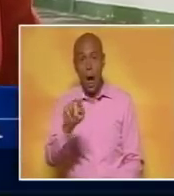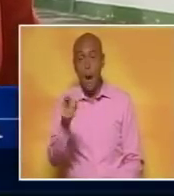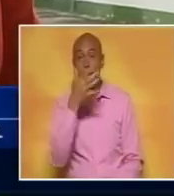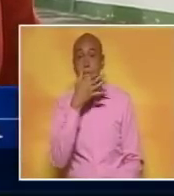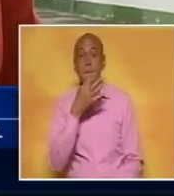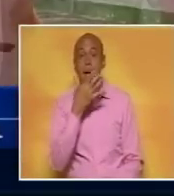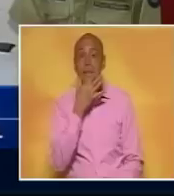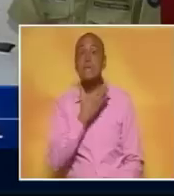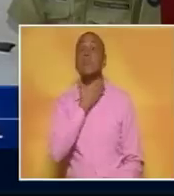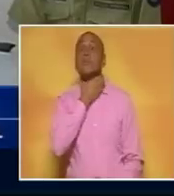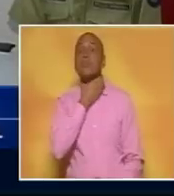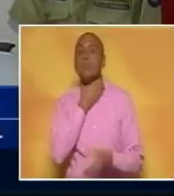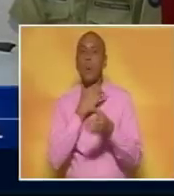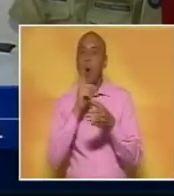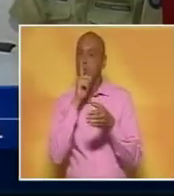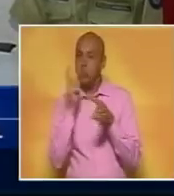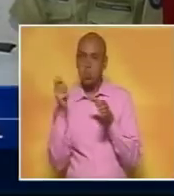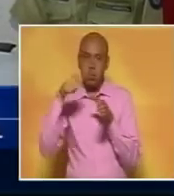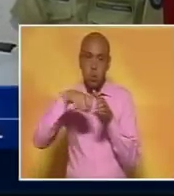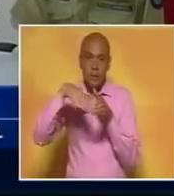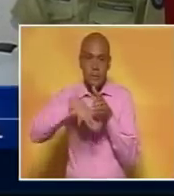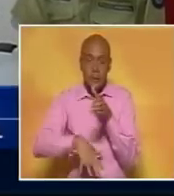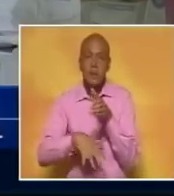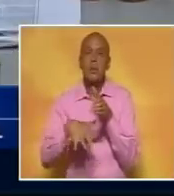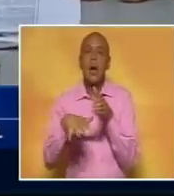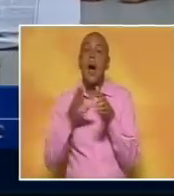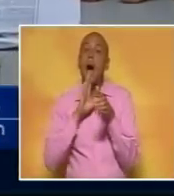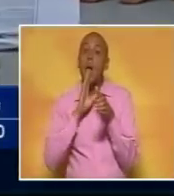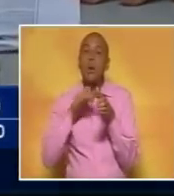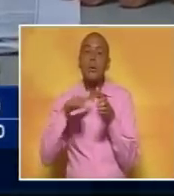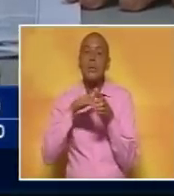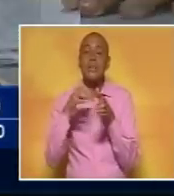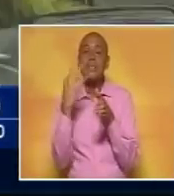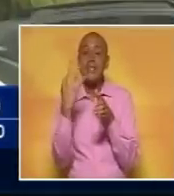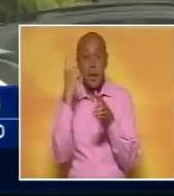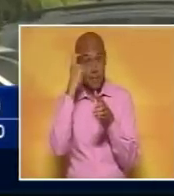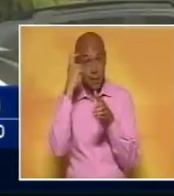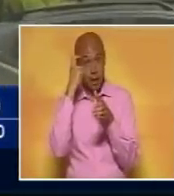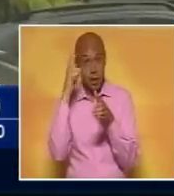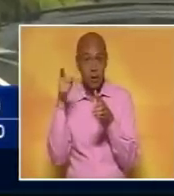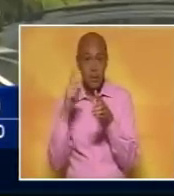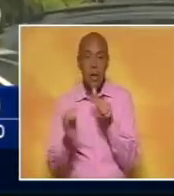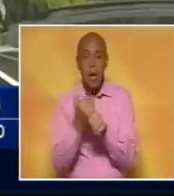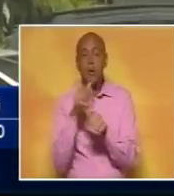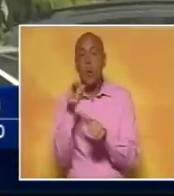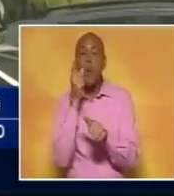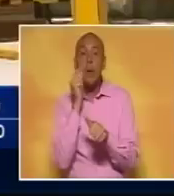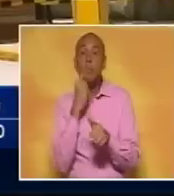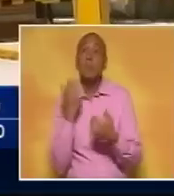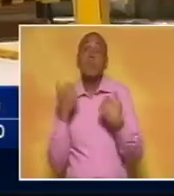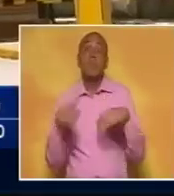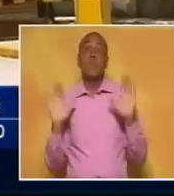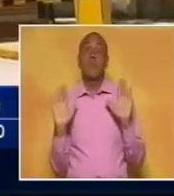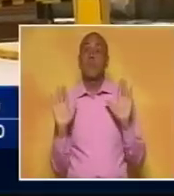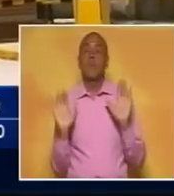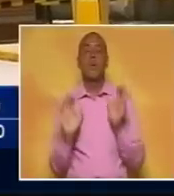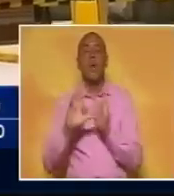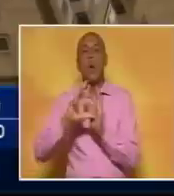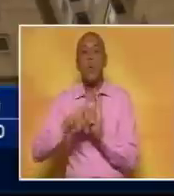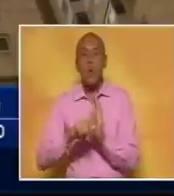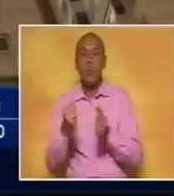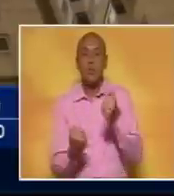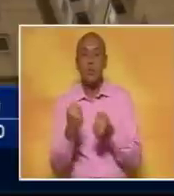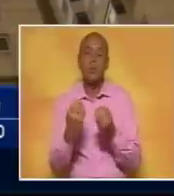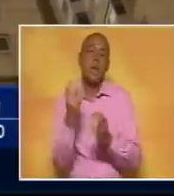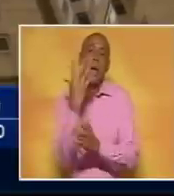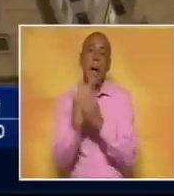y ocultó el cuerpo de la víctima en un tanque de agua por casi 3 días, le dijo a las autoridades que se le fue de las manos y que robó el vehículo para poder irse del